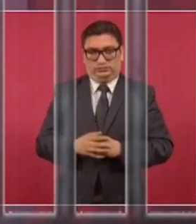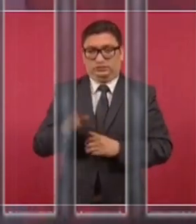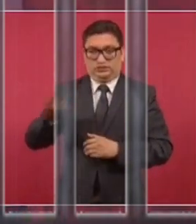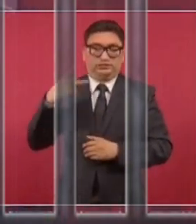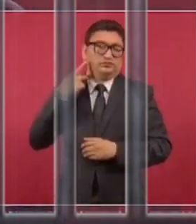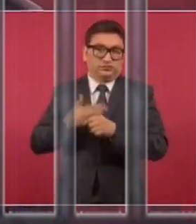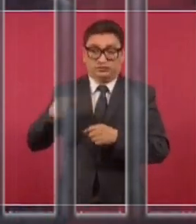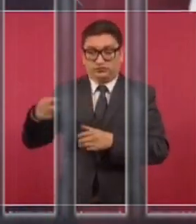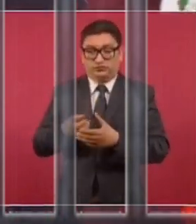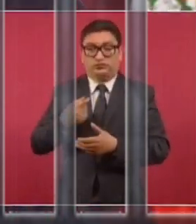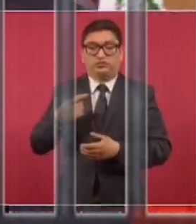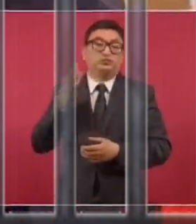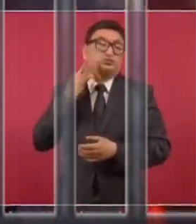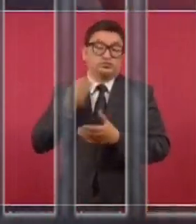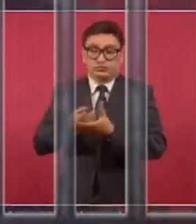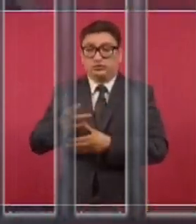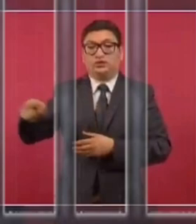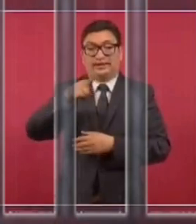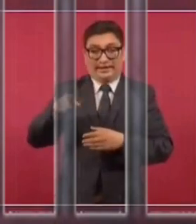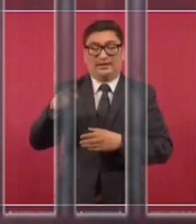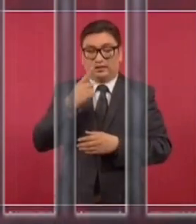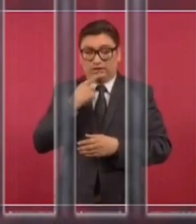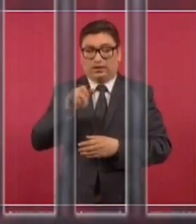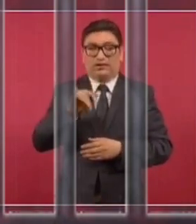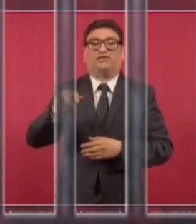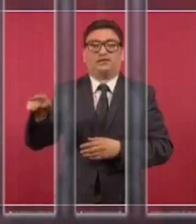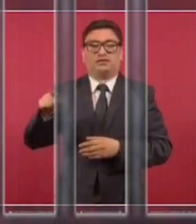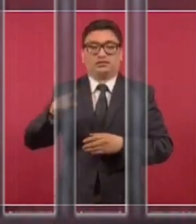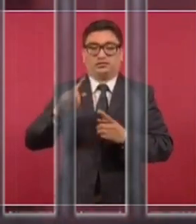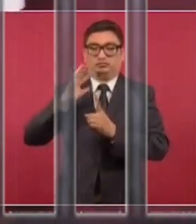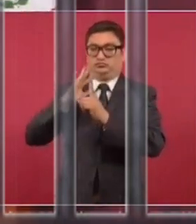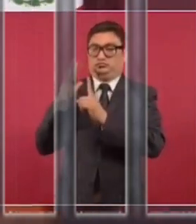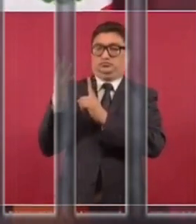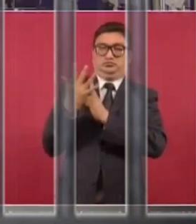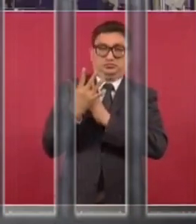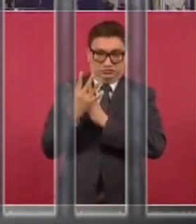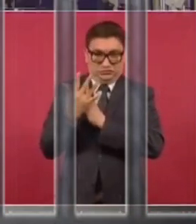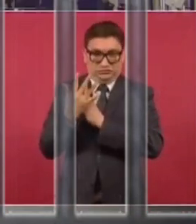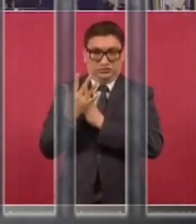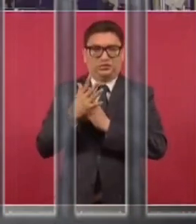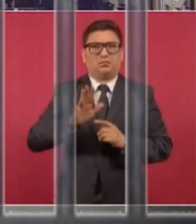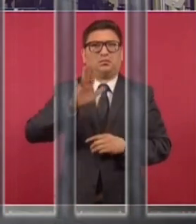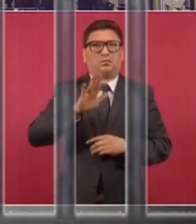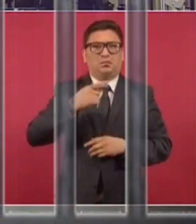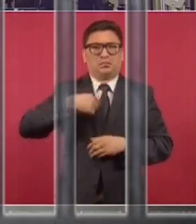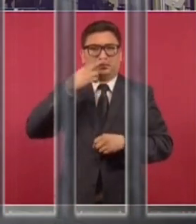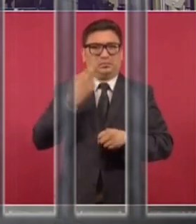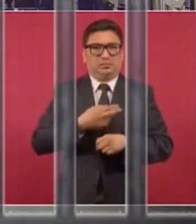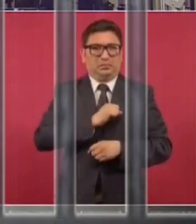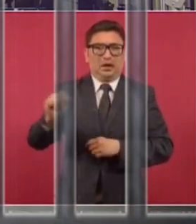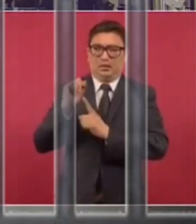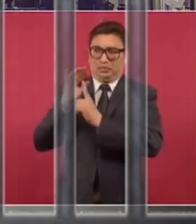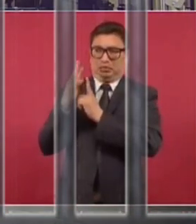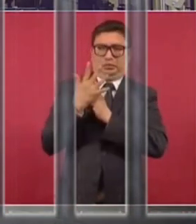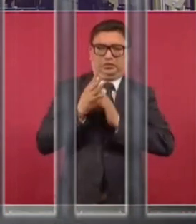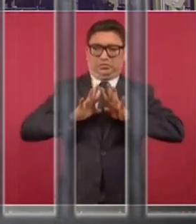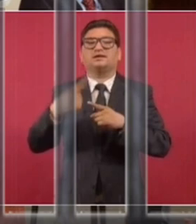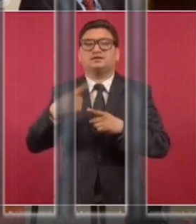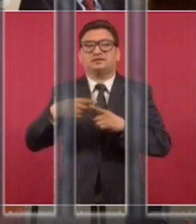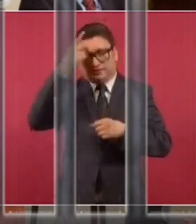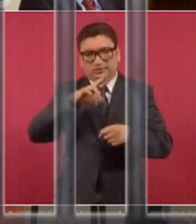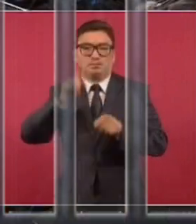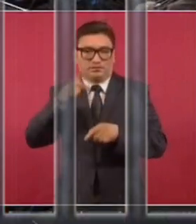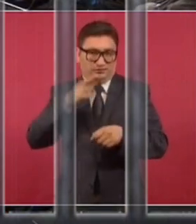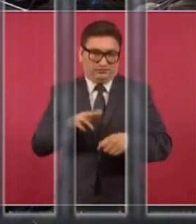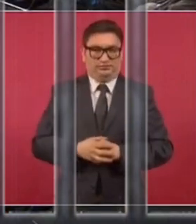procuraduría los de lafe este me rodean como si yo fuese un delincuente para la foto de reforma